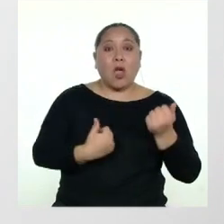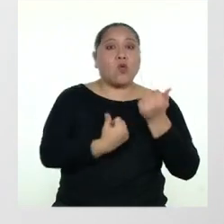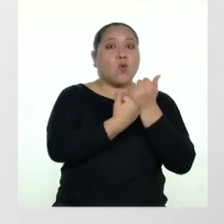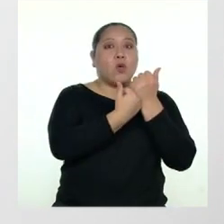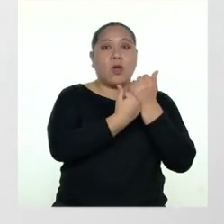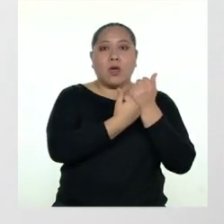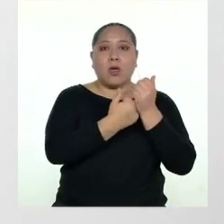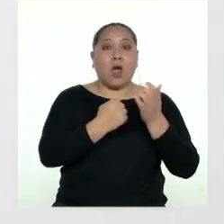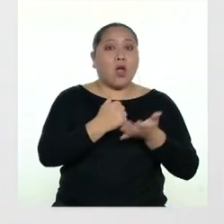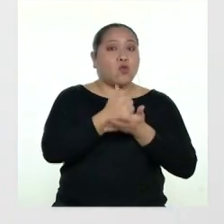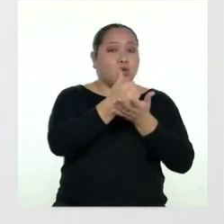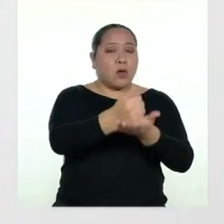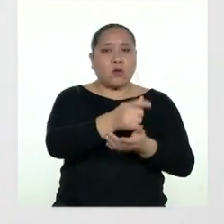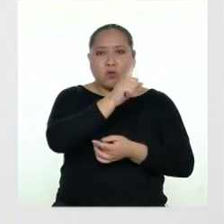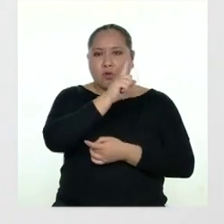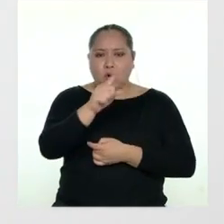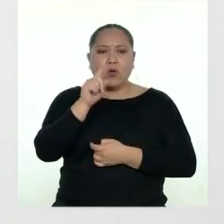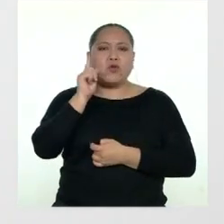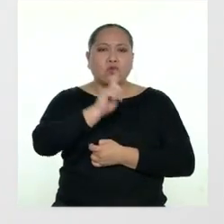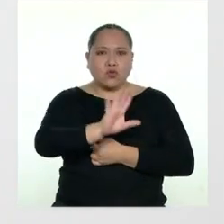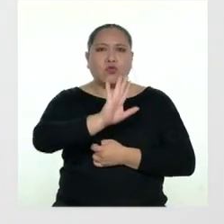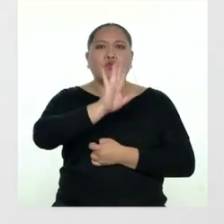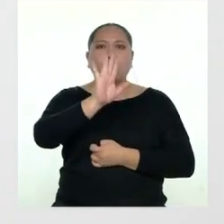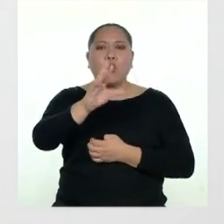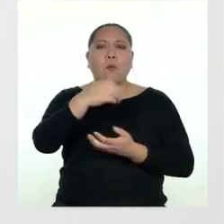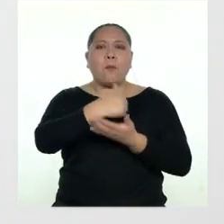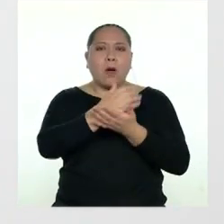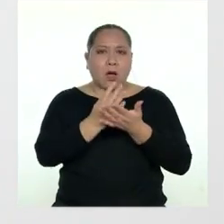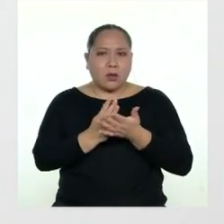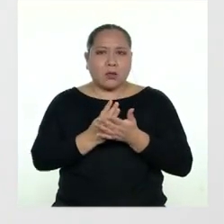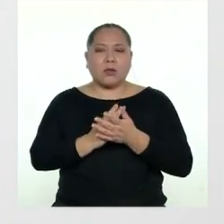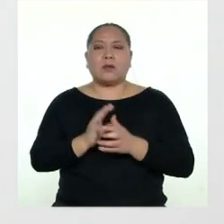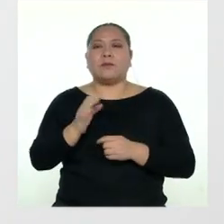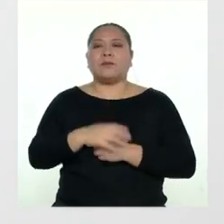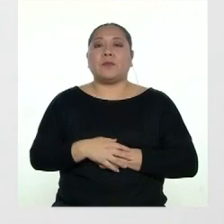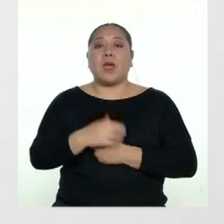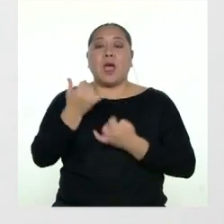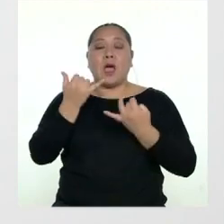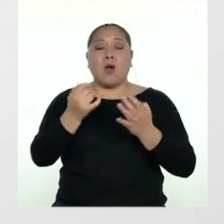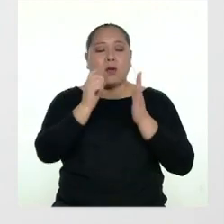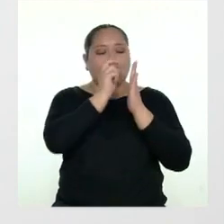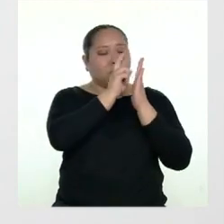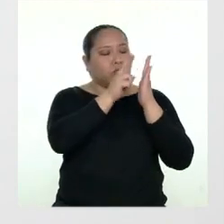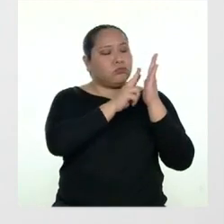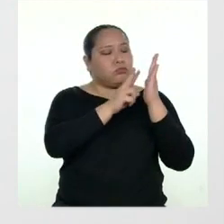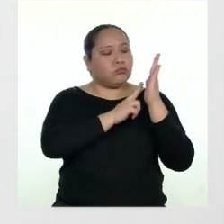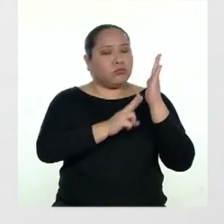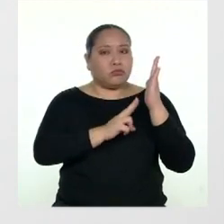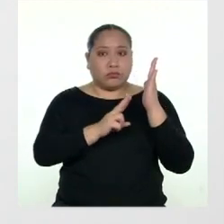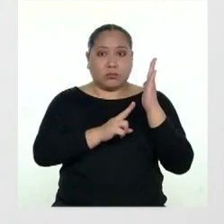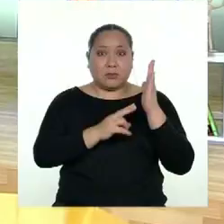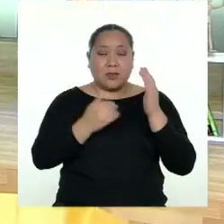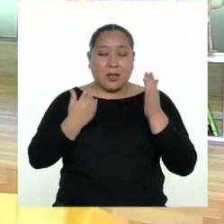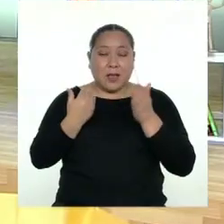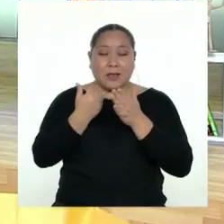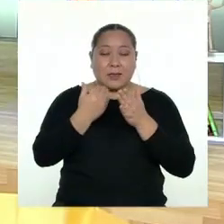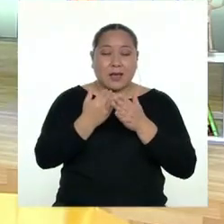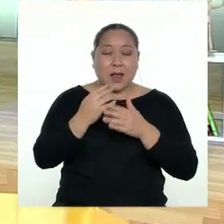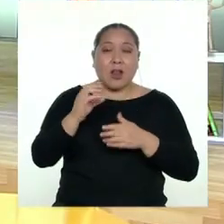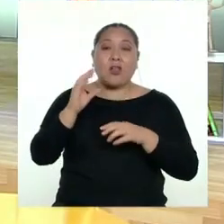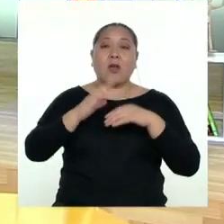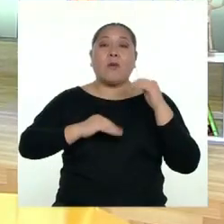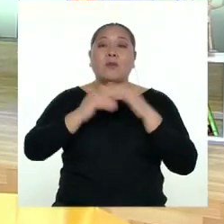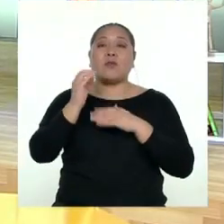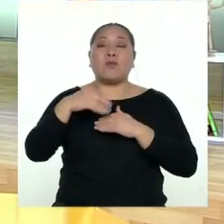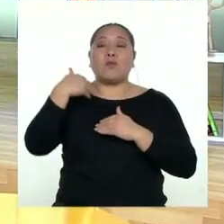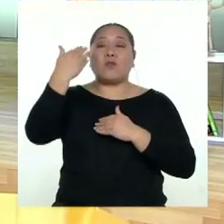haciendo lo que nos corresponde. Hoy vamos a trabajar con textos que nos acercarán al producto que vamos a construir la próxima semana. ¿Se refiere